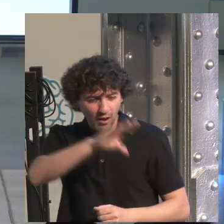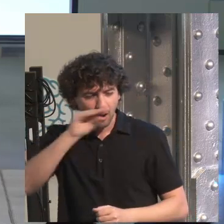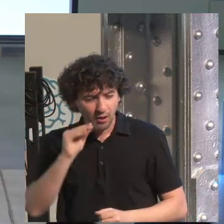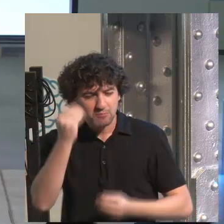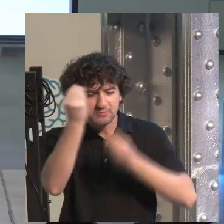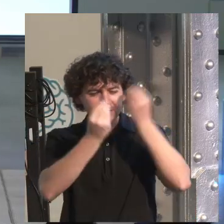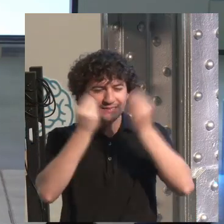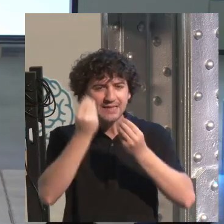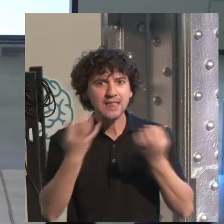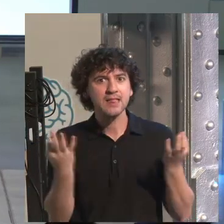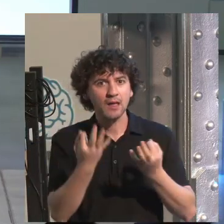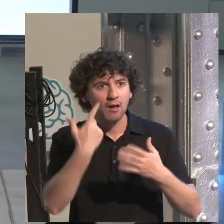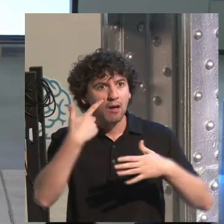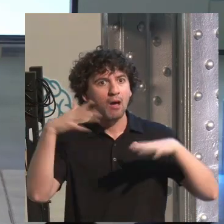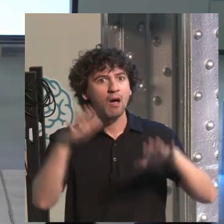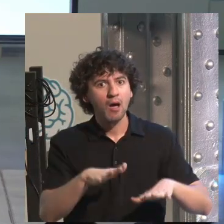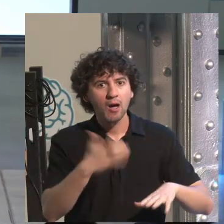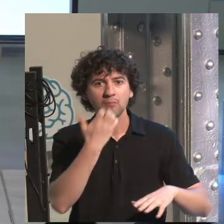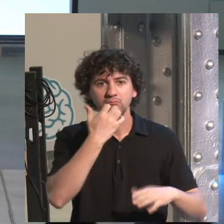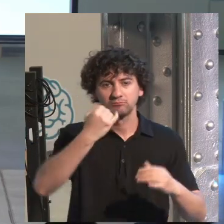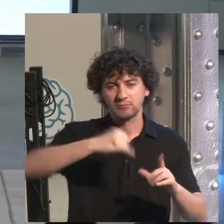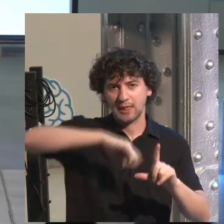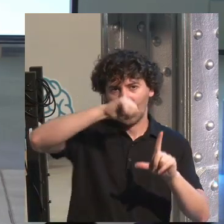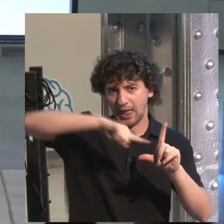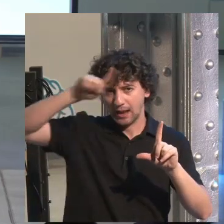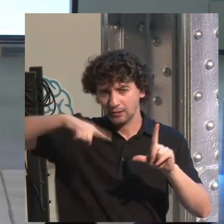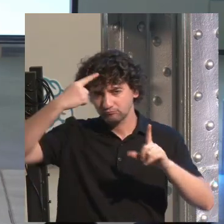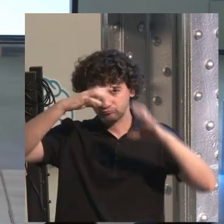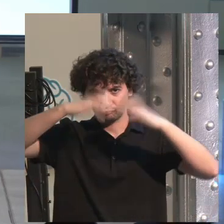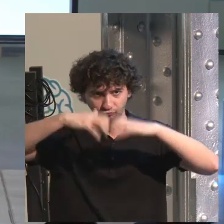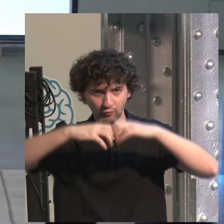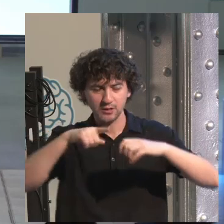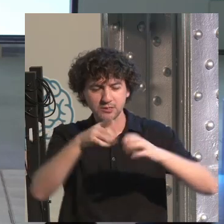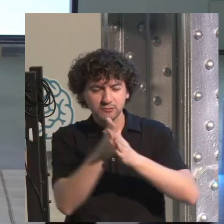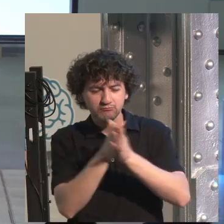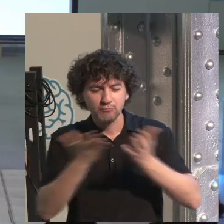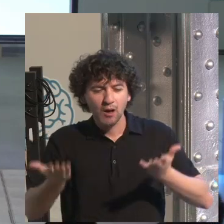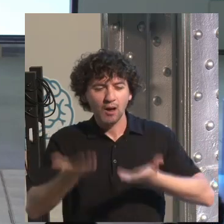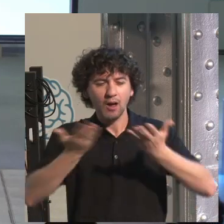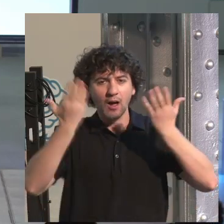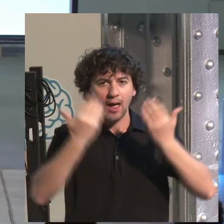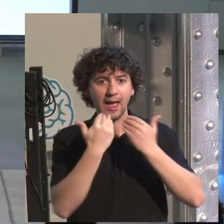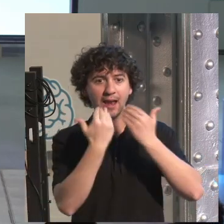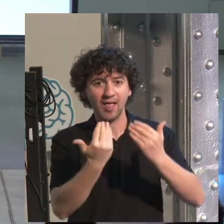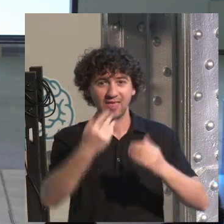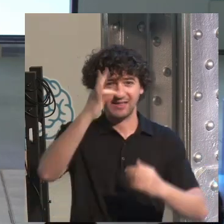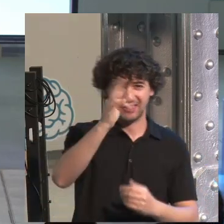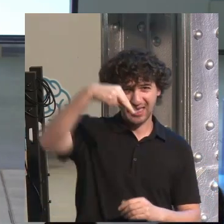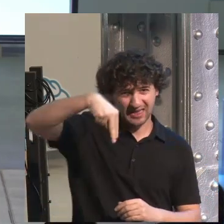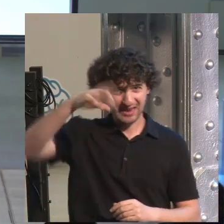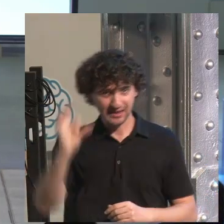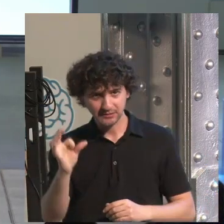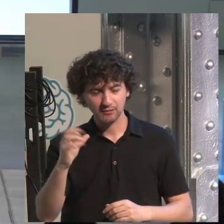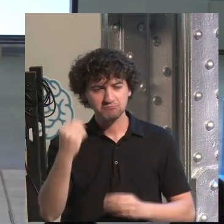estábamos pensando, utilizando, por ejemplo, electroencefalografía, y somos capaces de estimular el cerebro utilizando, por ejemplo, TMS,